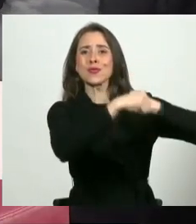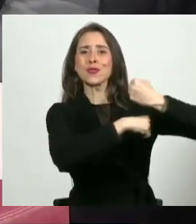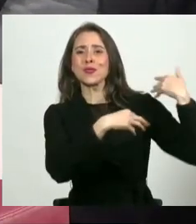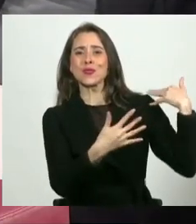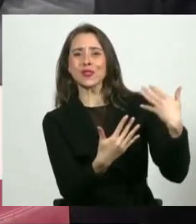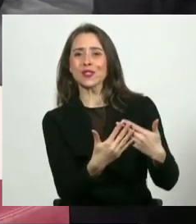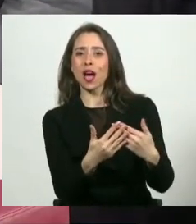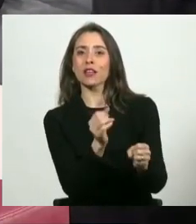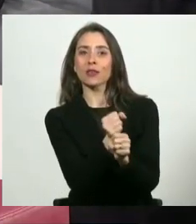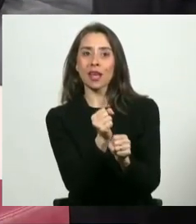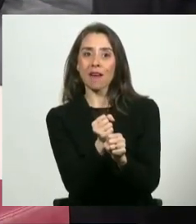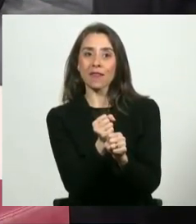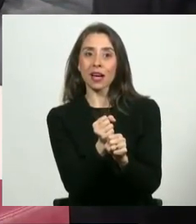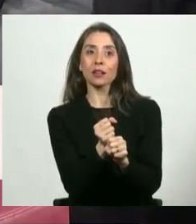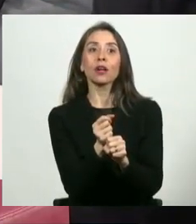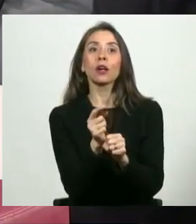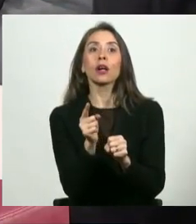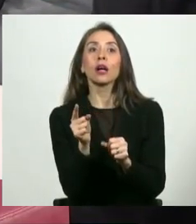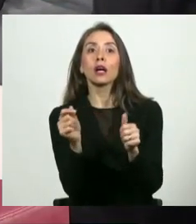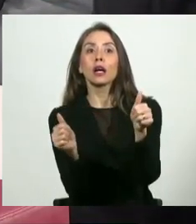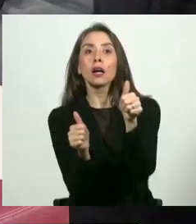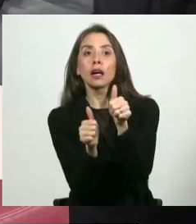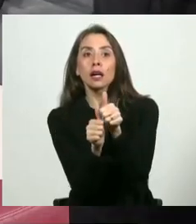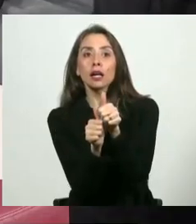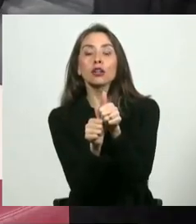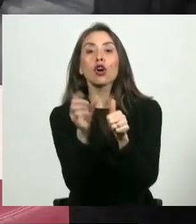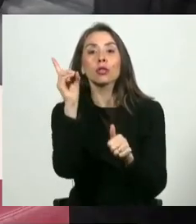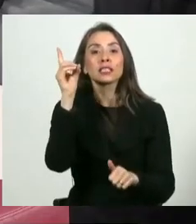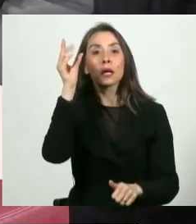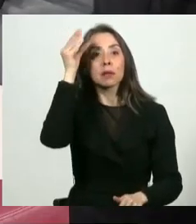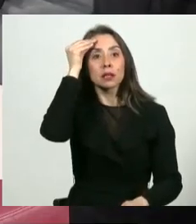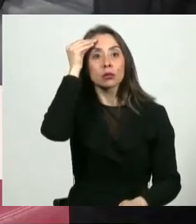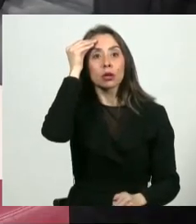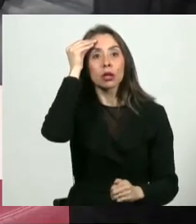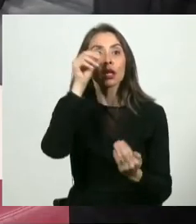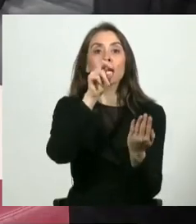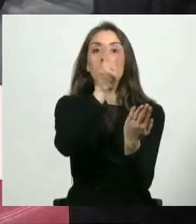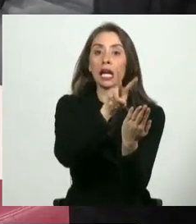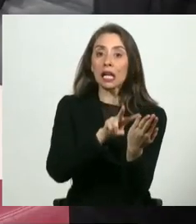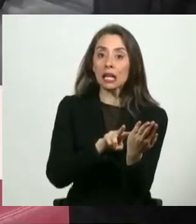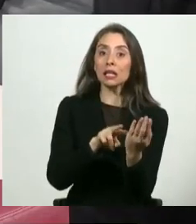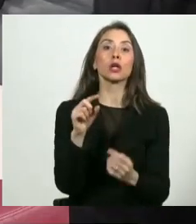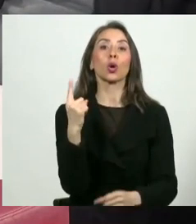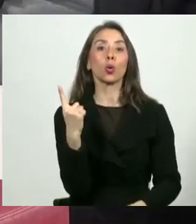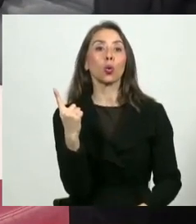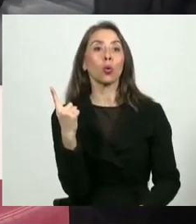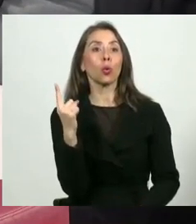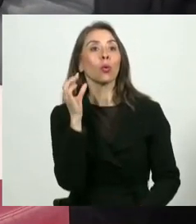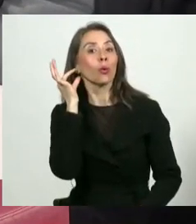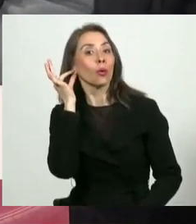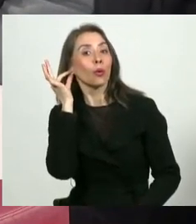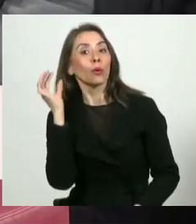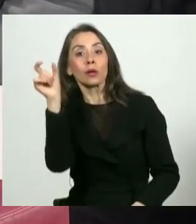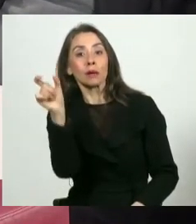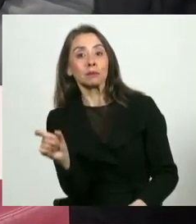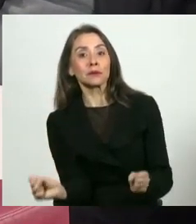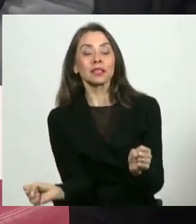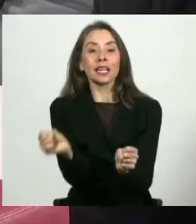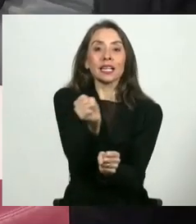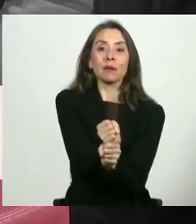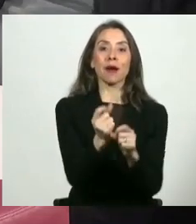como asistente administrativo unas personas que tenían discapacidad intelectual leve y una de ellas pasó a reemplazar en